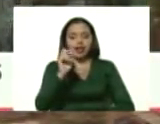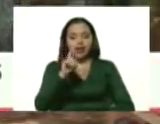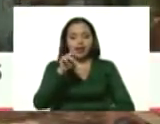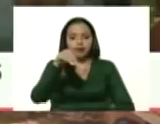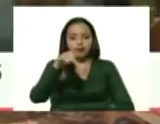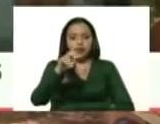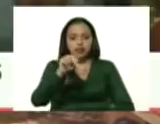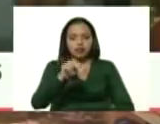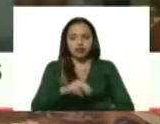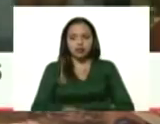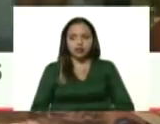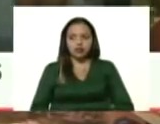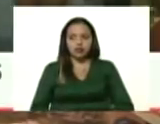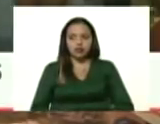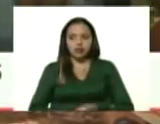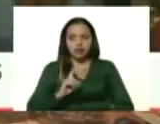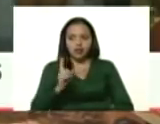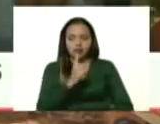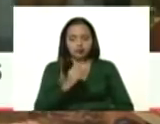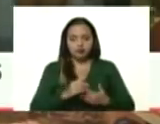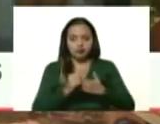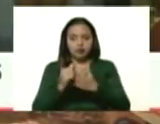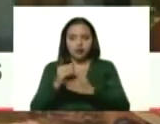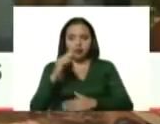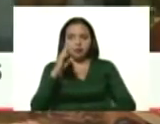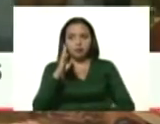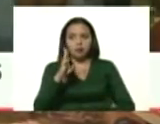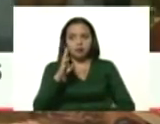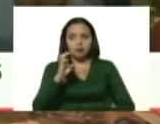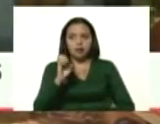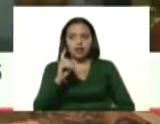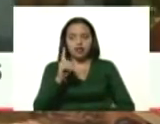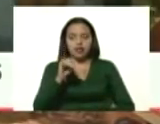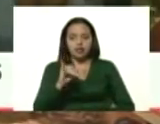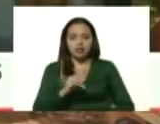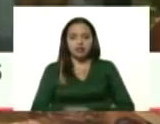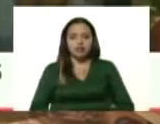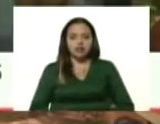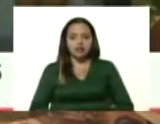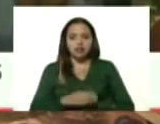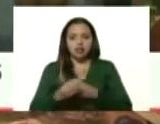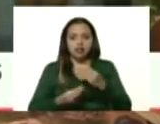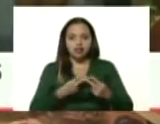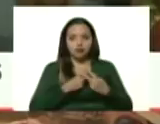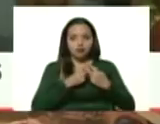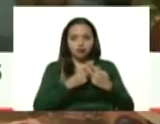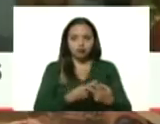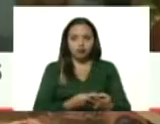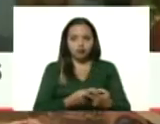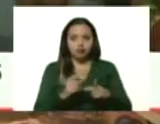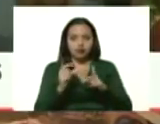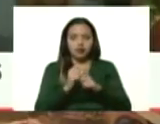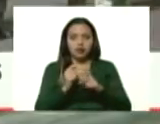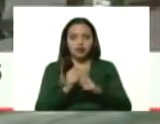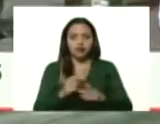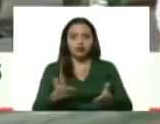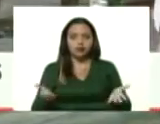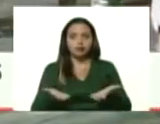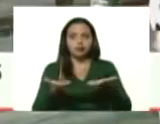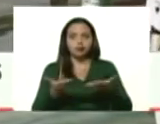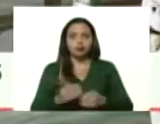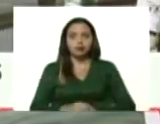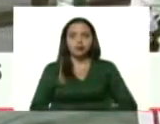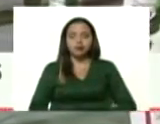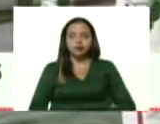Ferrer, quien es la comandante de la PERI, acá del sector, y a quien le voy a ceder el derecho de palabra. Adelante, teniente